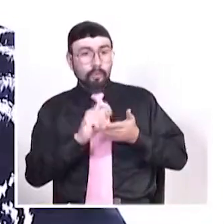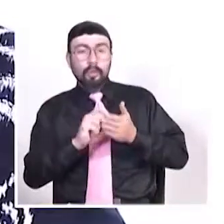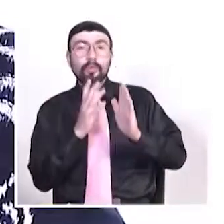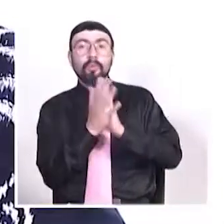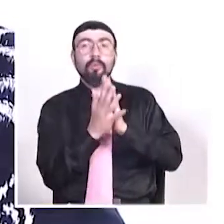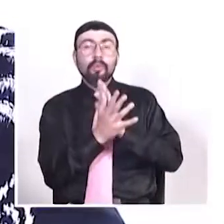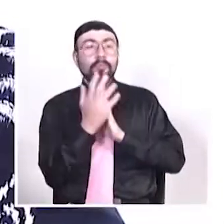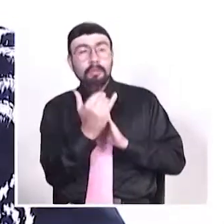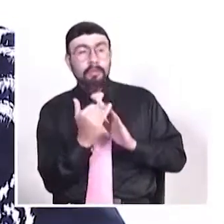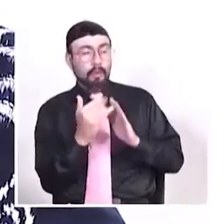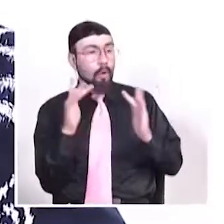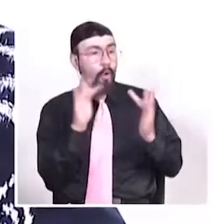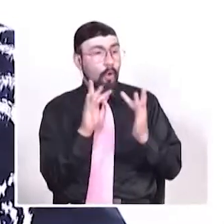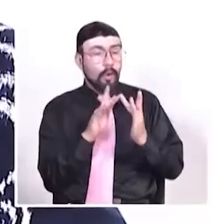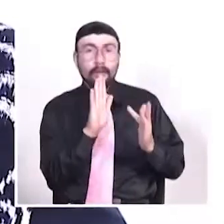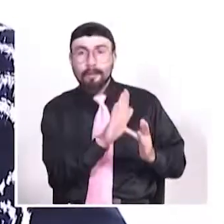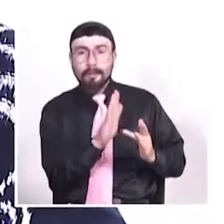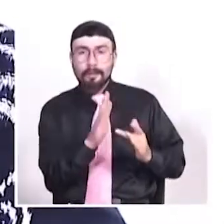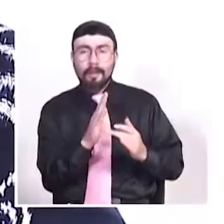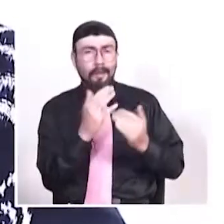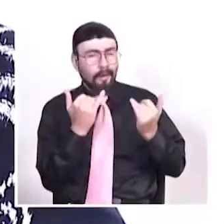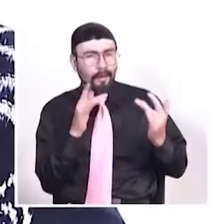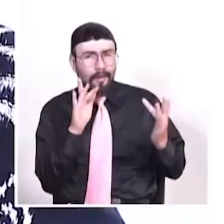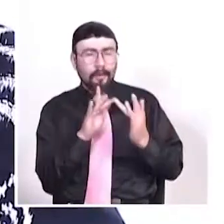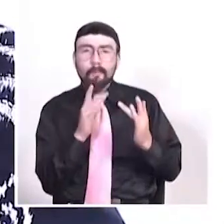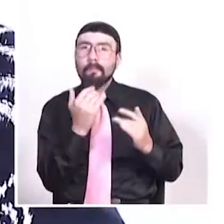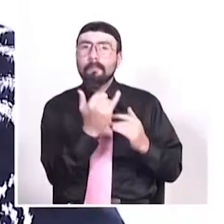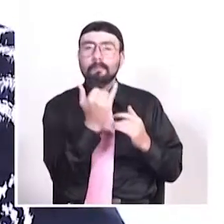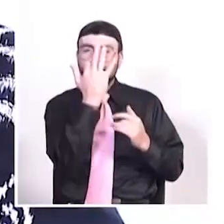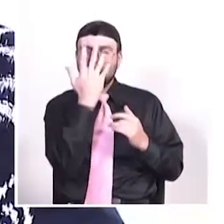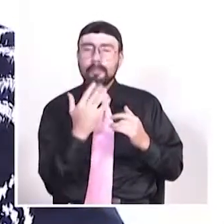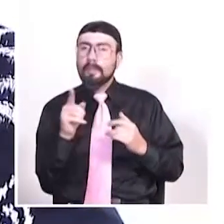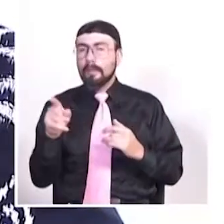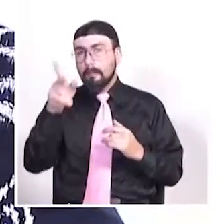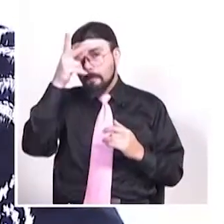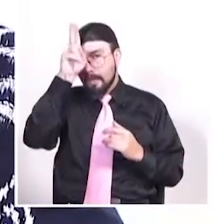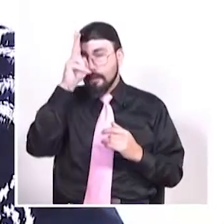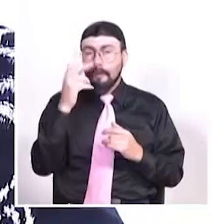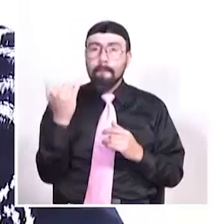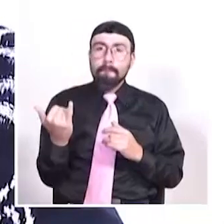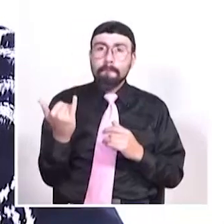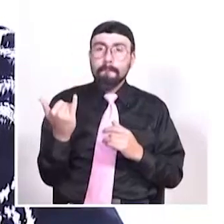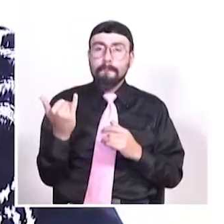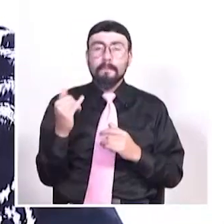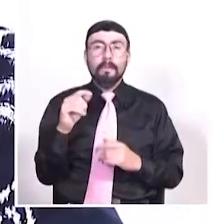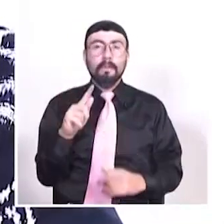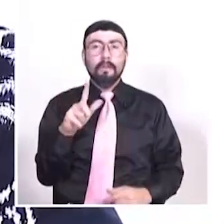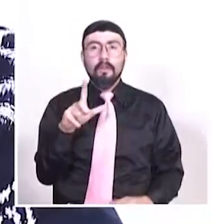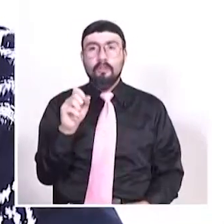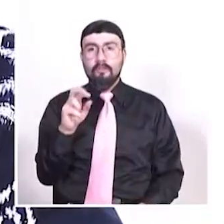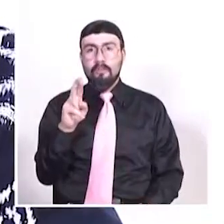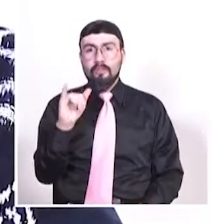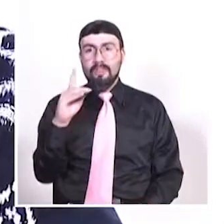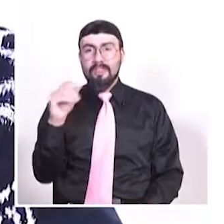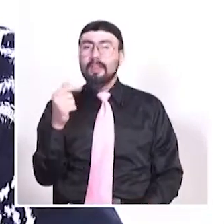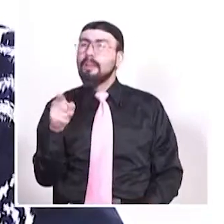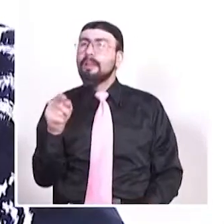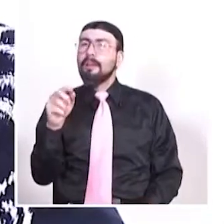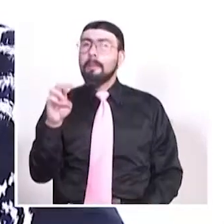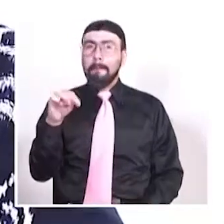está conectada en este momento en Perú, en Florida, Estados Unidos, María